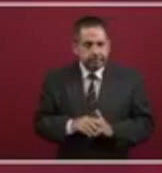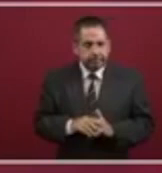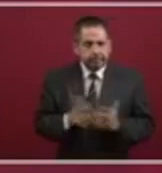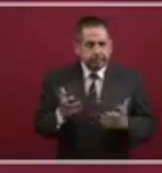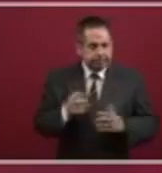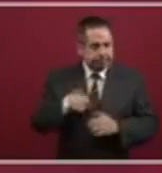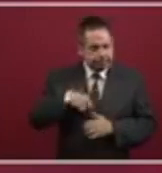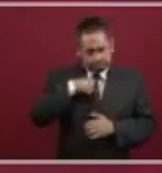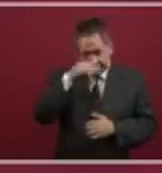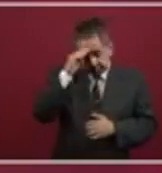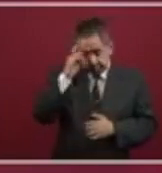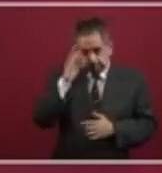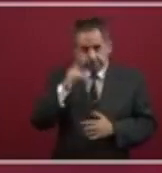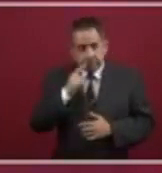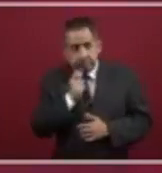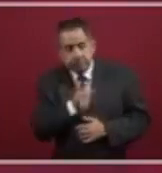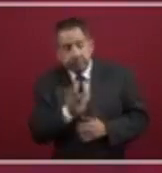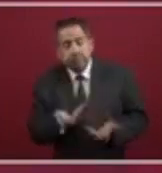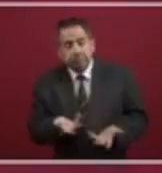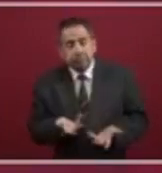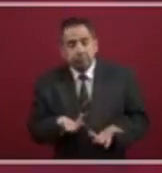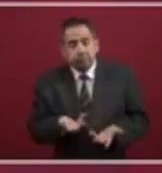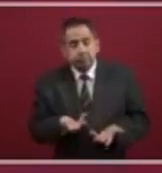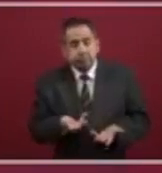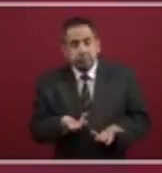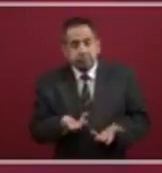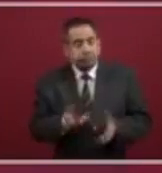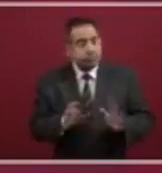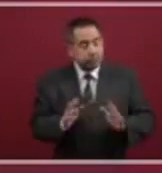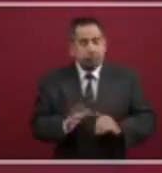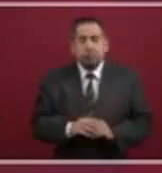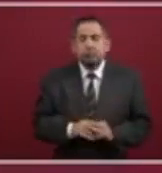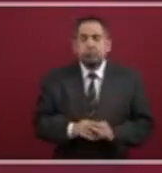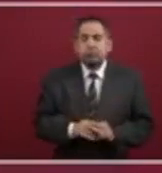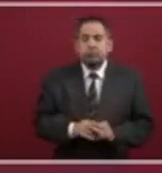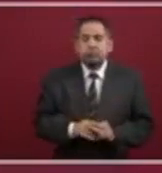haciéndole caso, estamos